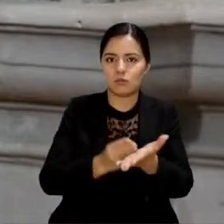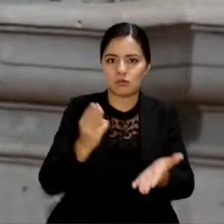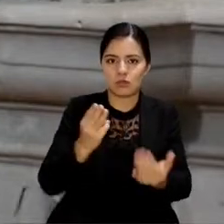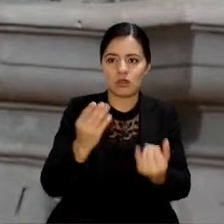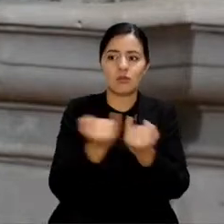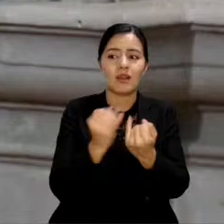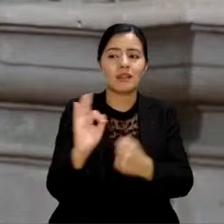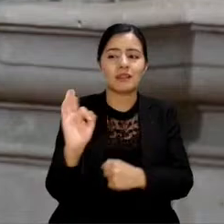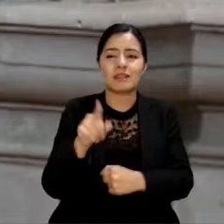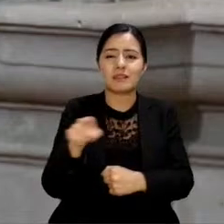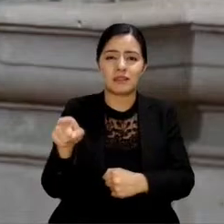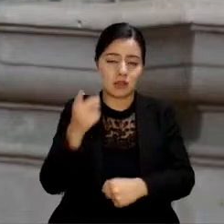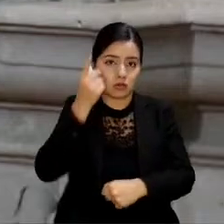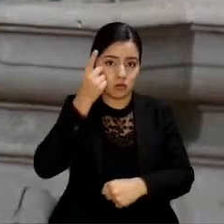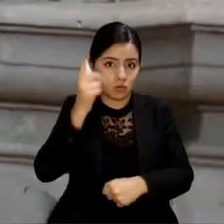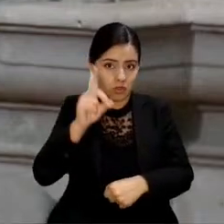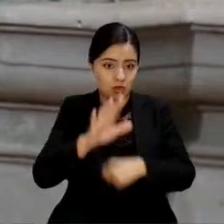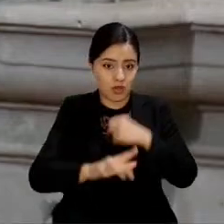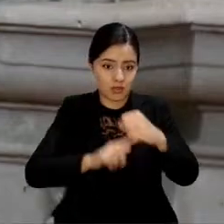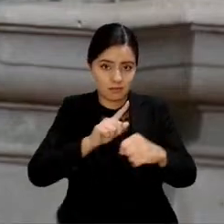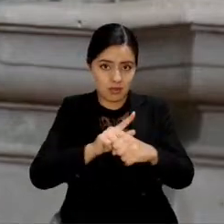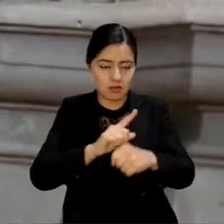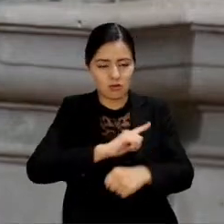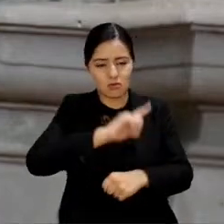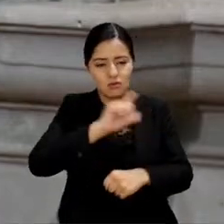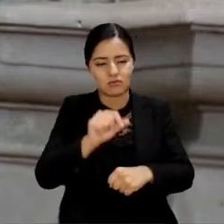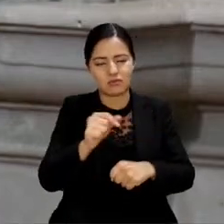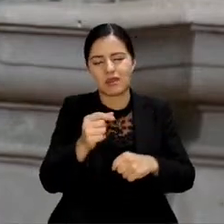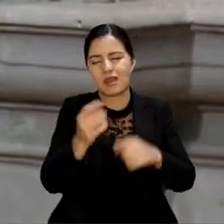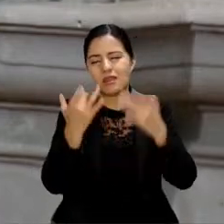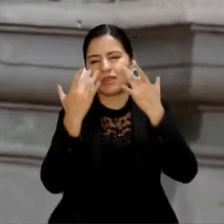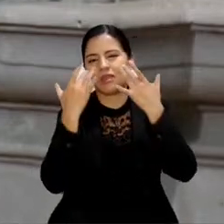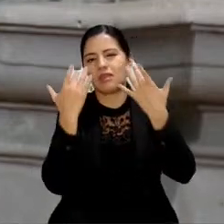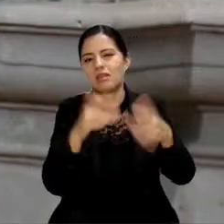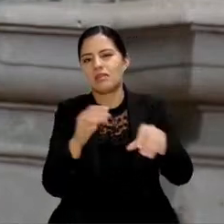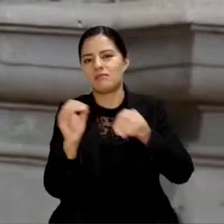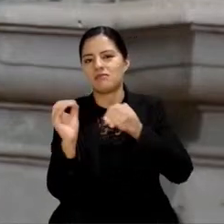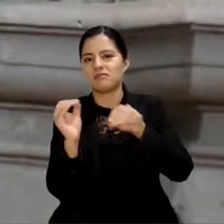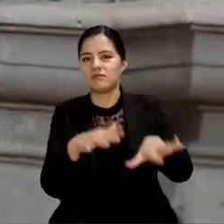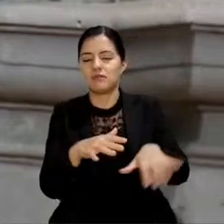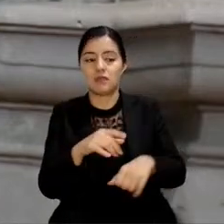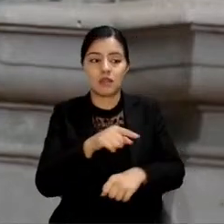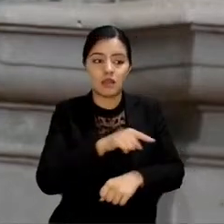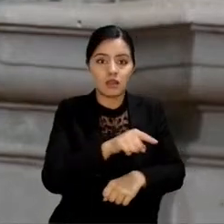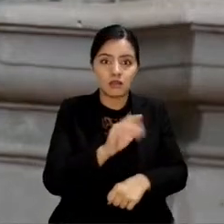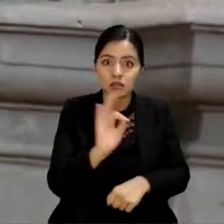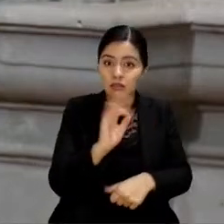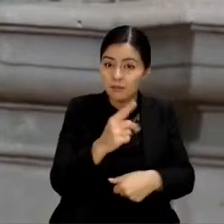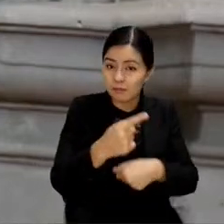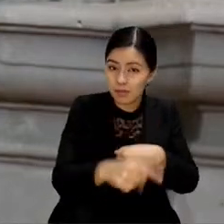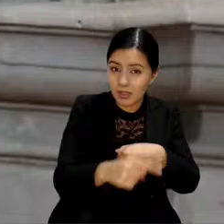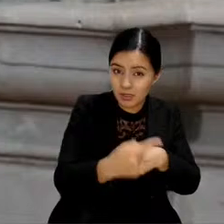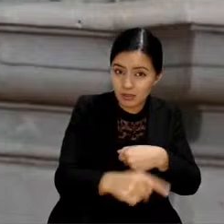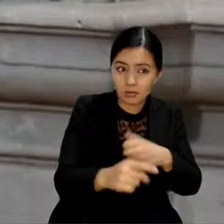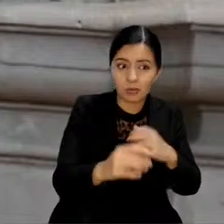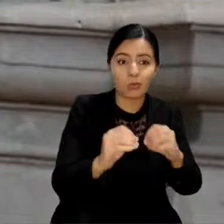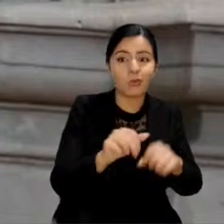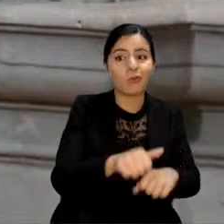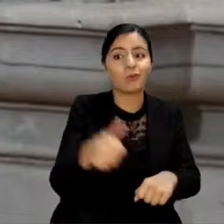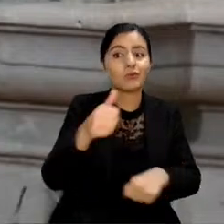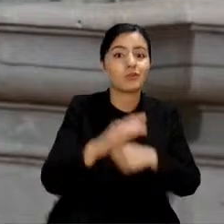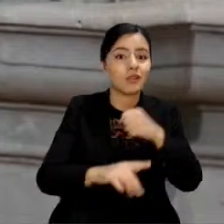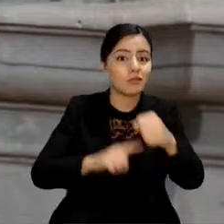abandone a cualquier animal de tal manera que quede expuesto a riesgos que amenacen su integridad, la de otros animales o de